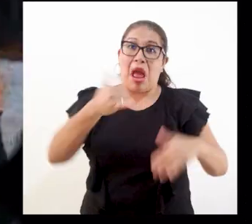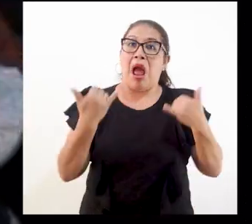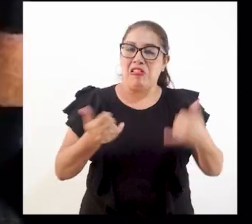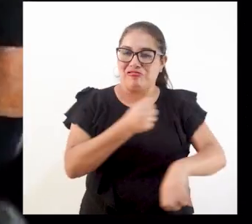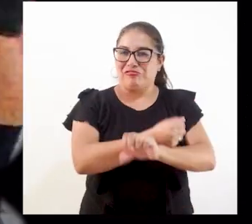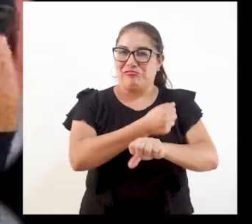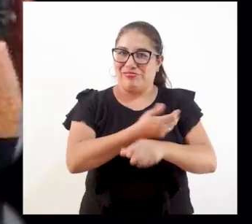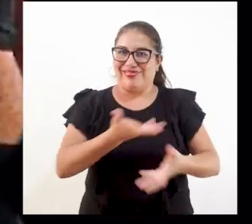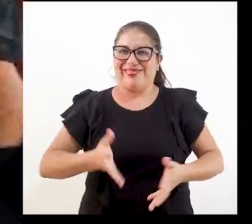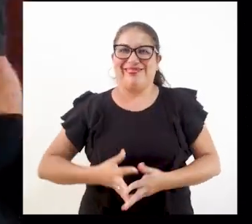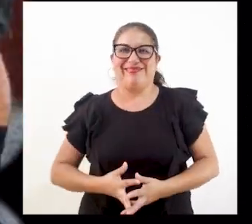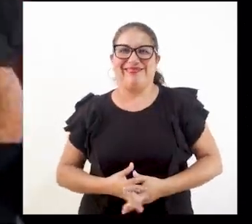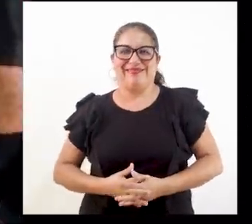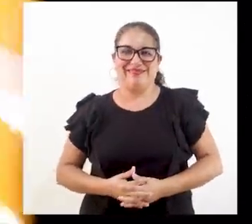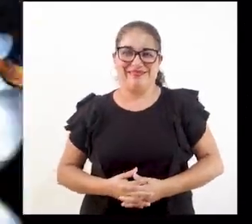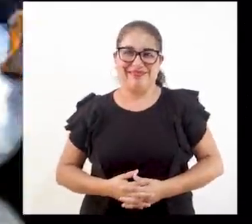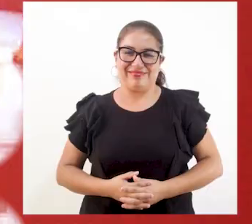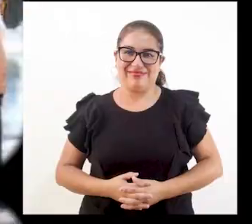ahora estamos con el futsal.